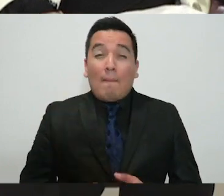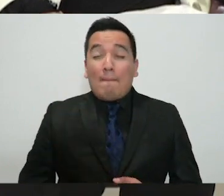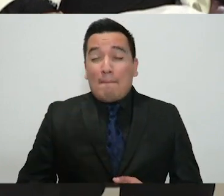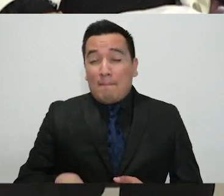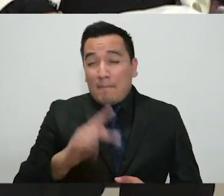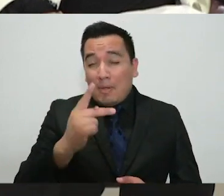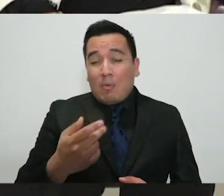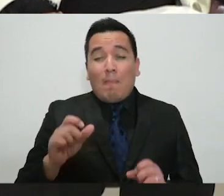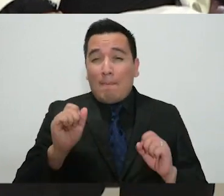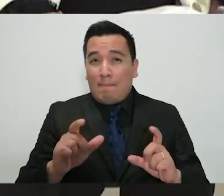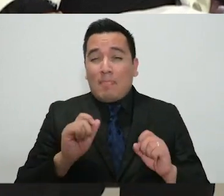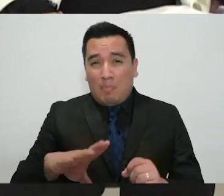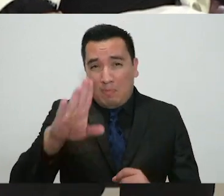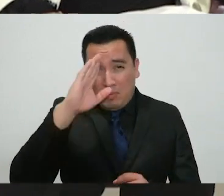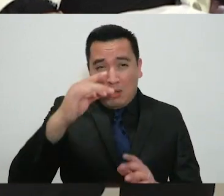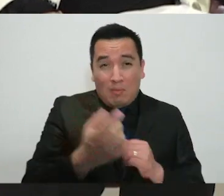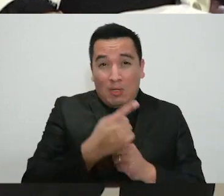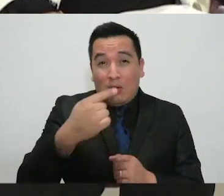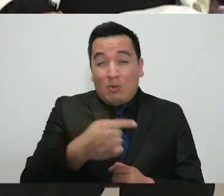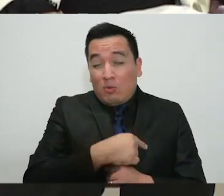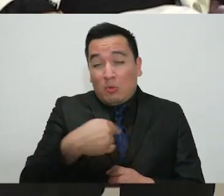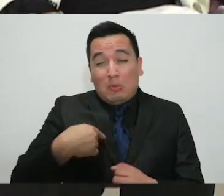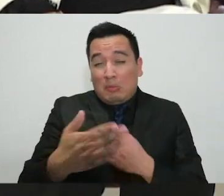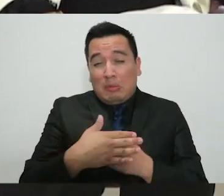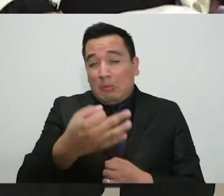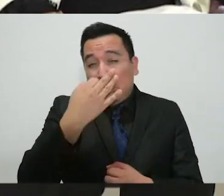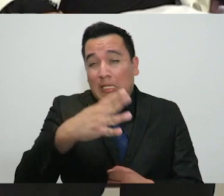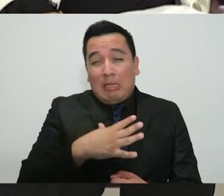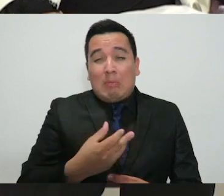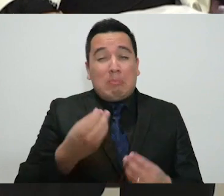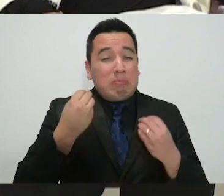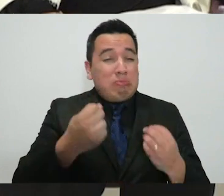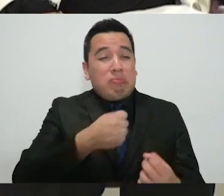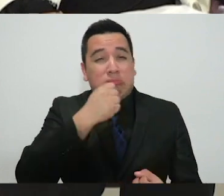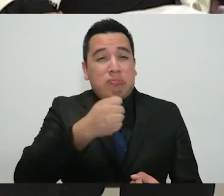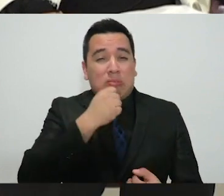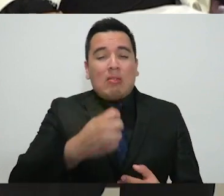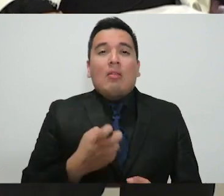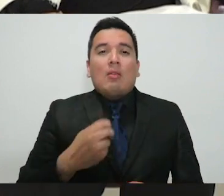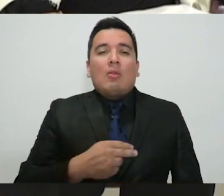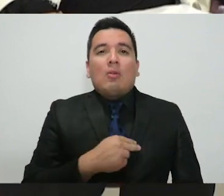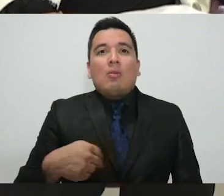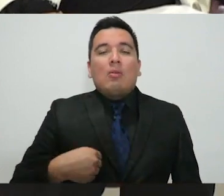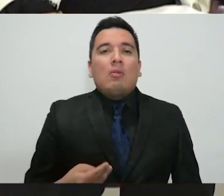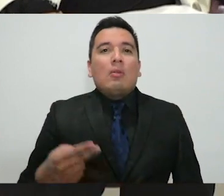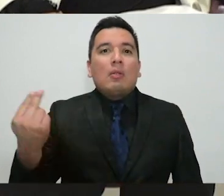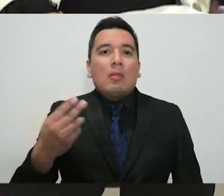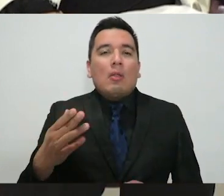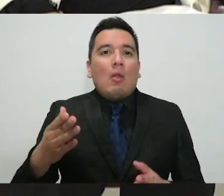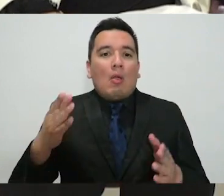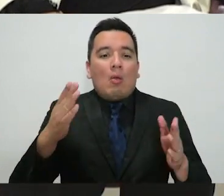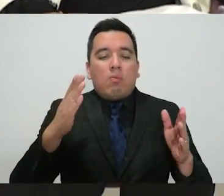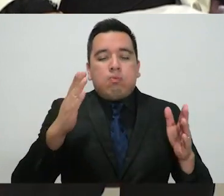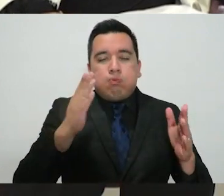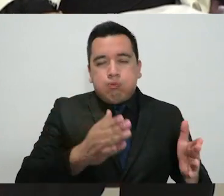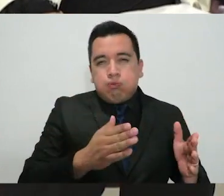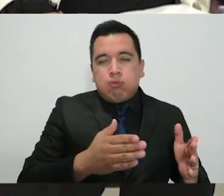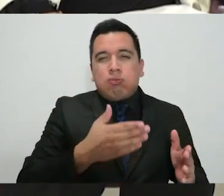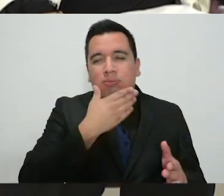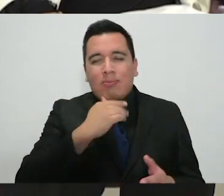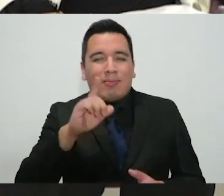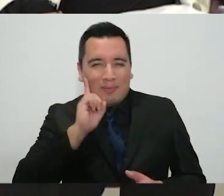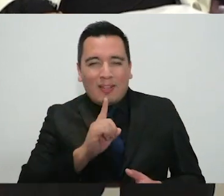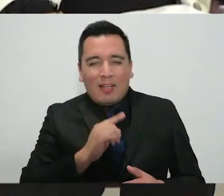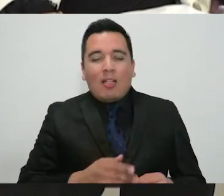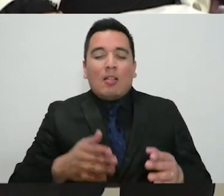pronto también medidas, porque vamos a ser una sociedad envejecida. Entonces, generacional, la identidad